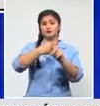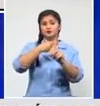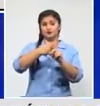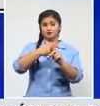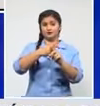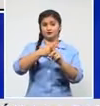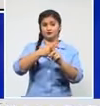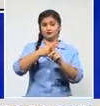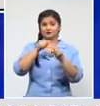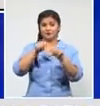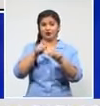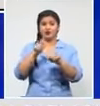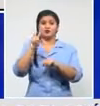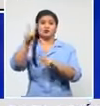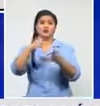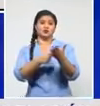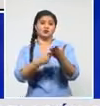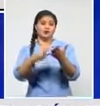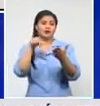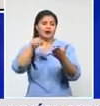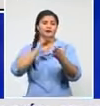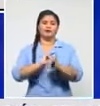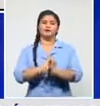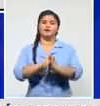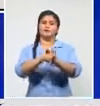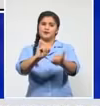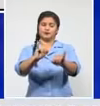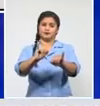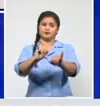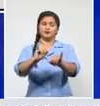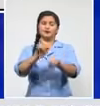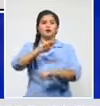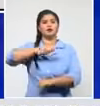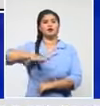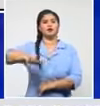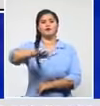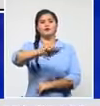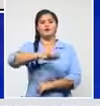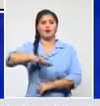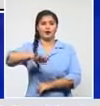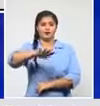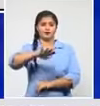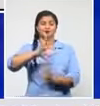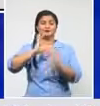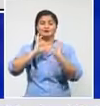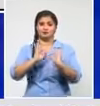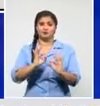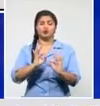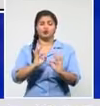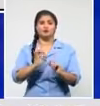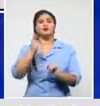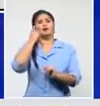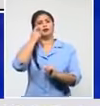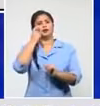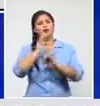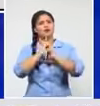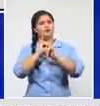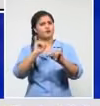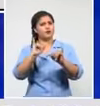los últimos 15 días contra la población para poder quitar el efecto que tiene la